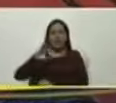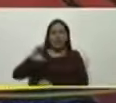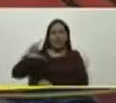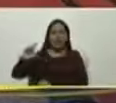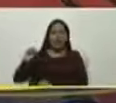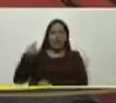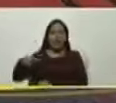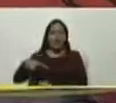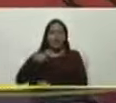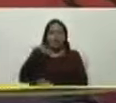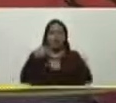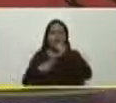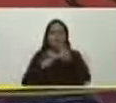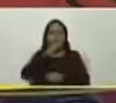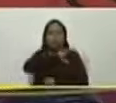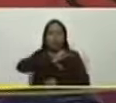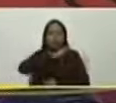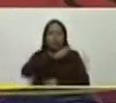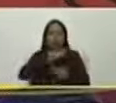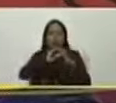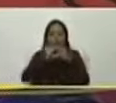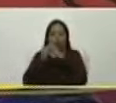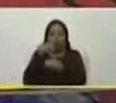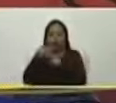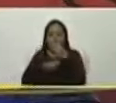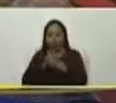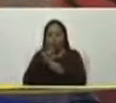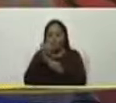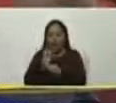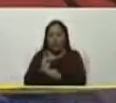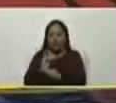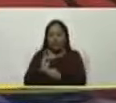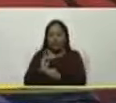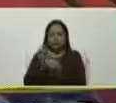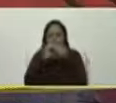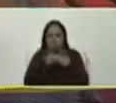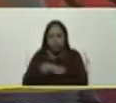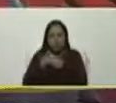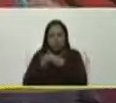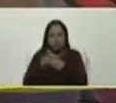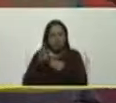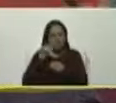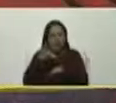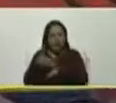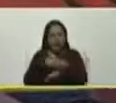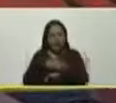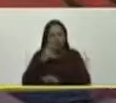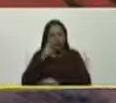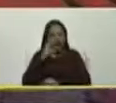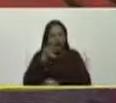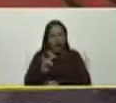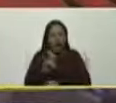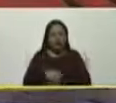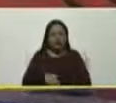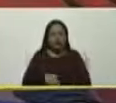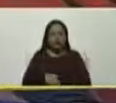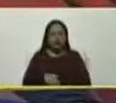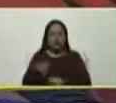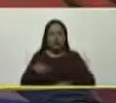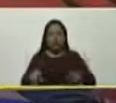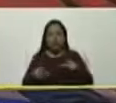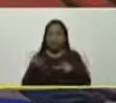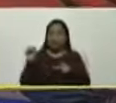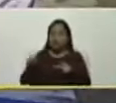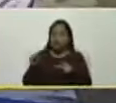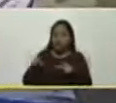consejos comunales, cómo queda la cartografía social en el territorio. En la vía, no sé si se dio cuenta, pudo ver un punto de estos. Sí, donde varios